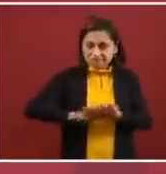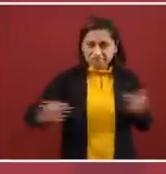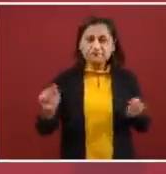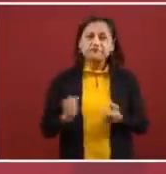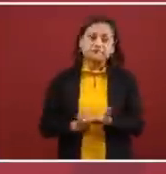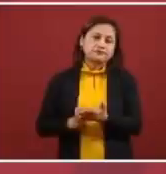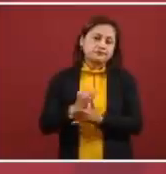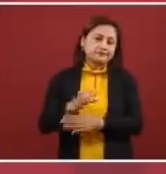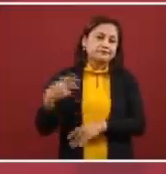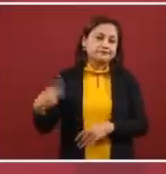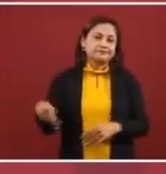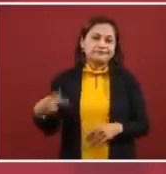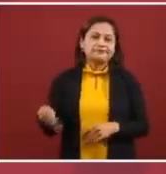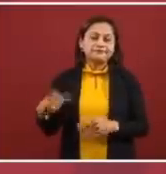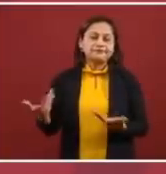exterminar